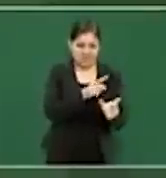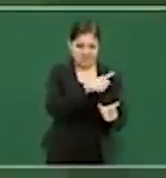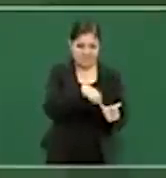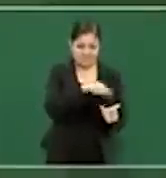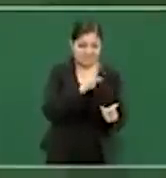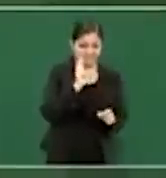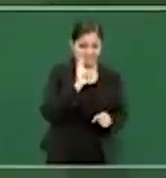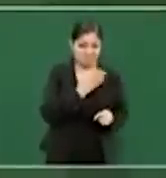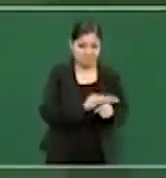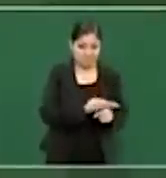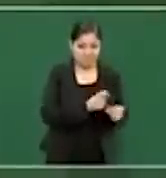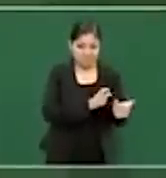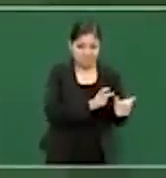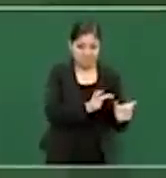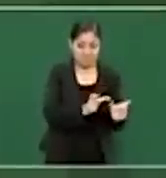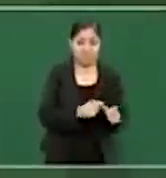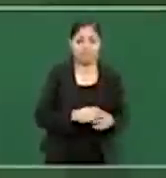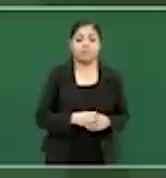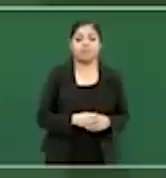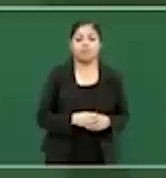va a